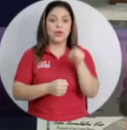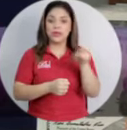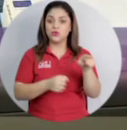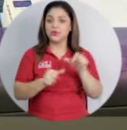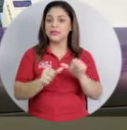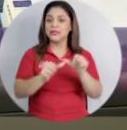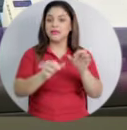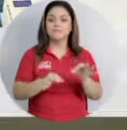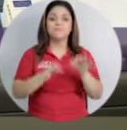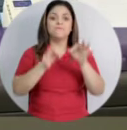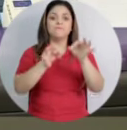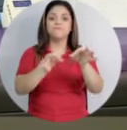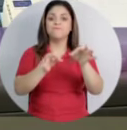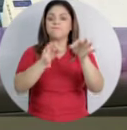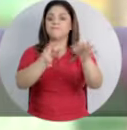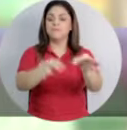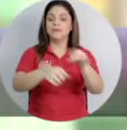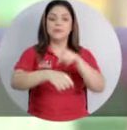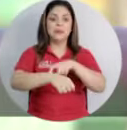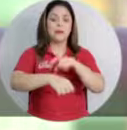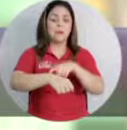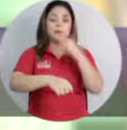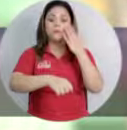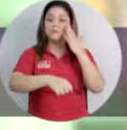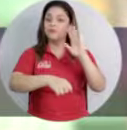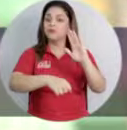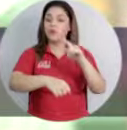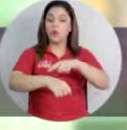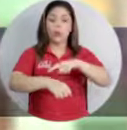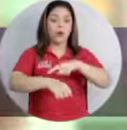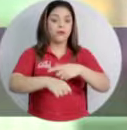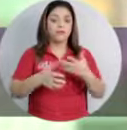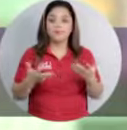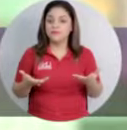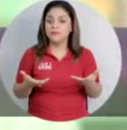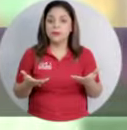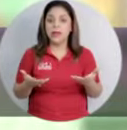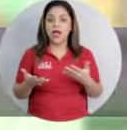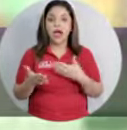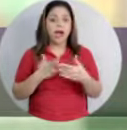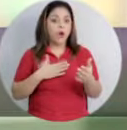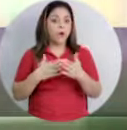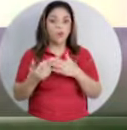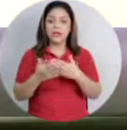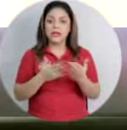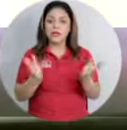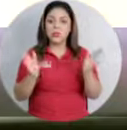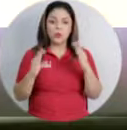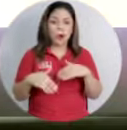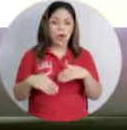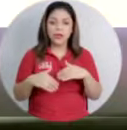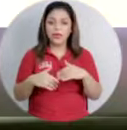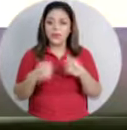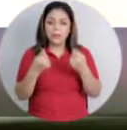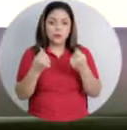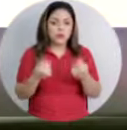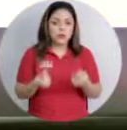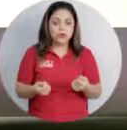va a prolongar en el tiempo, aún no sabemos cuánto. Entonces, aunque no haya un